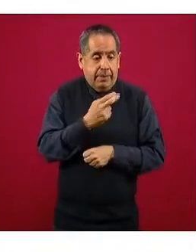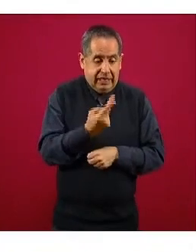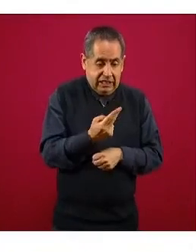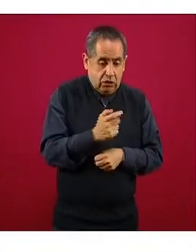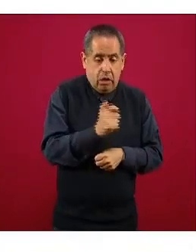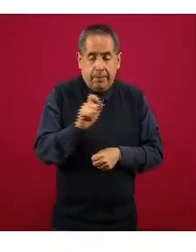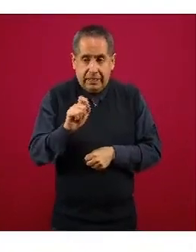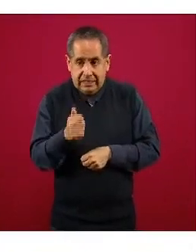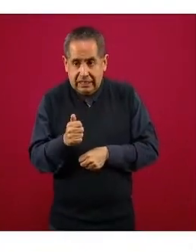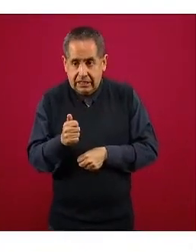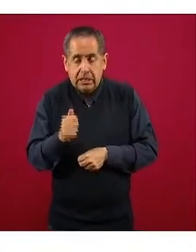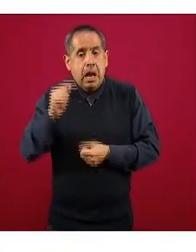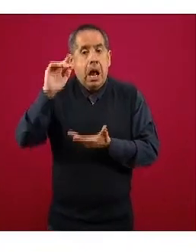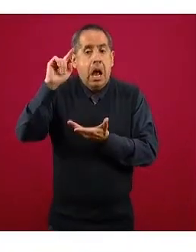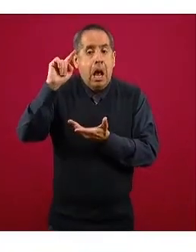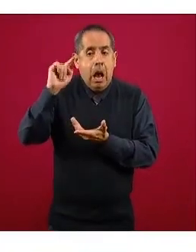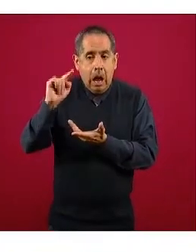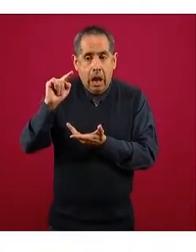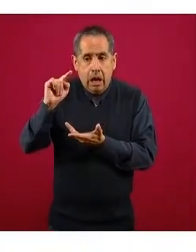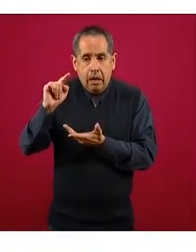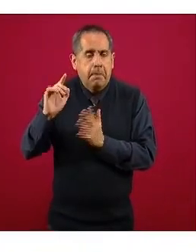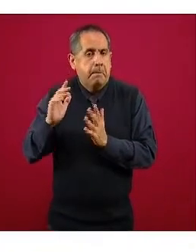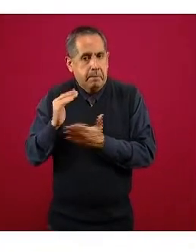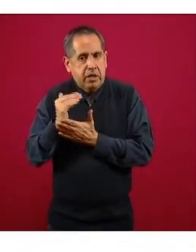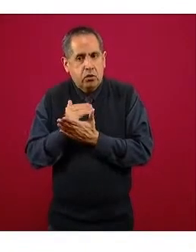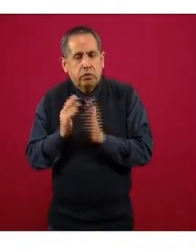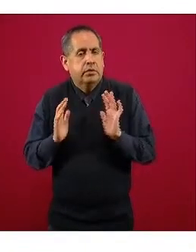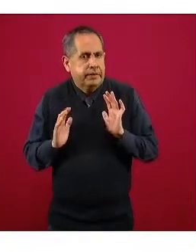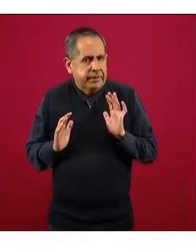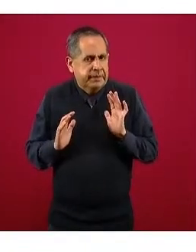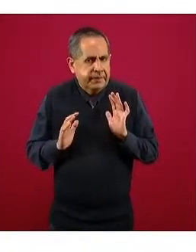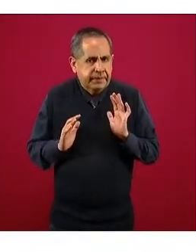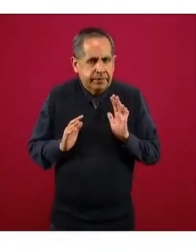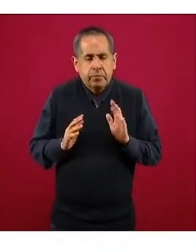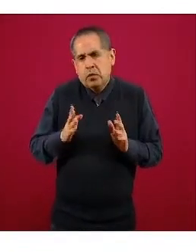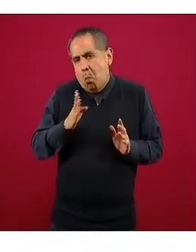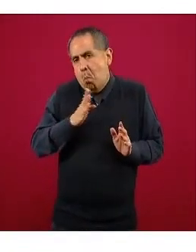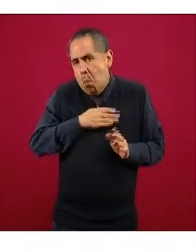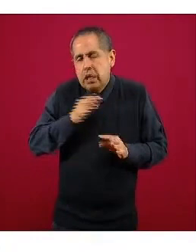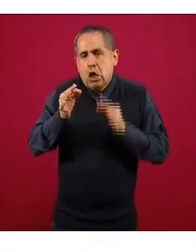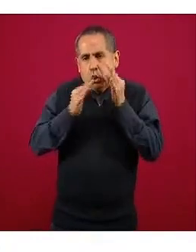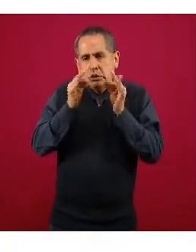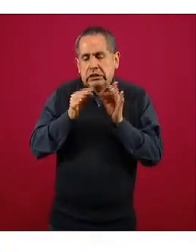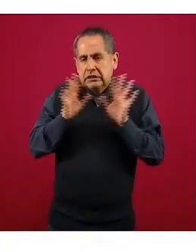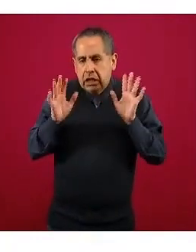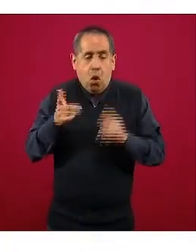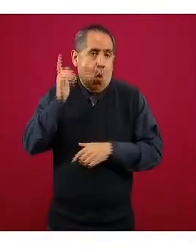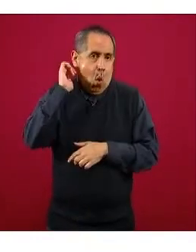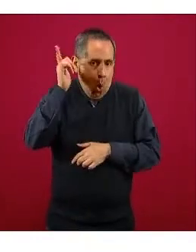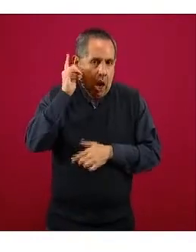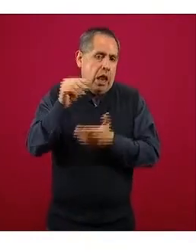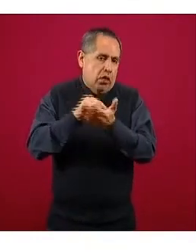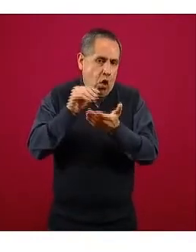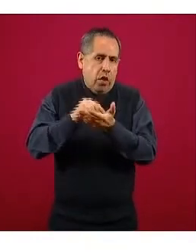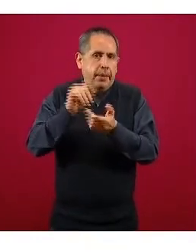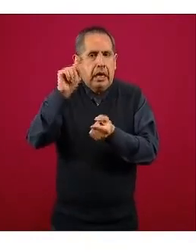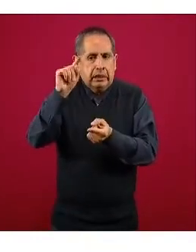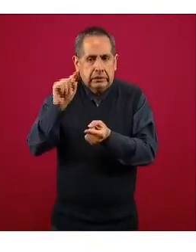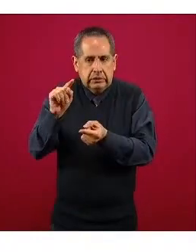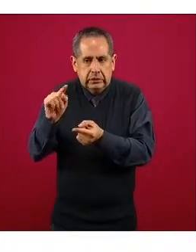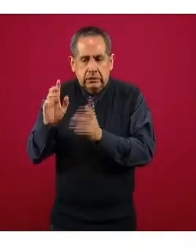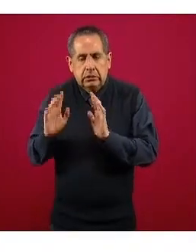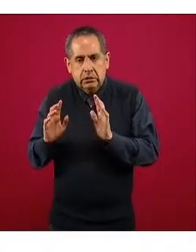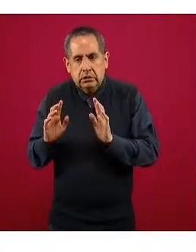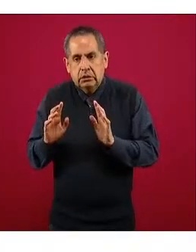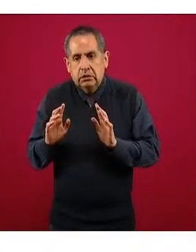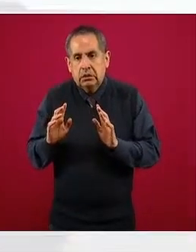26, hubo este descenso. Hasta el momento es una buena noticia. Esperemos que se mantenga. Y